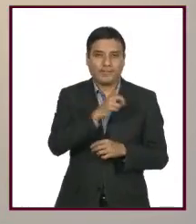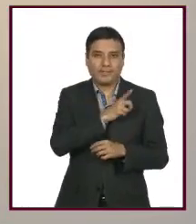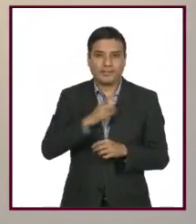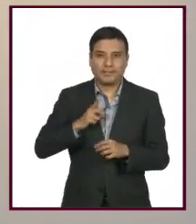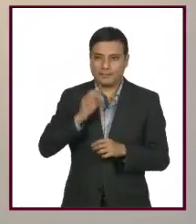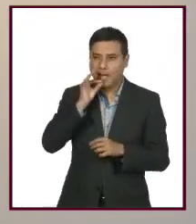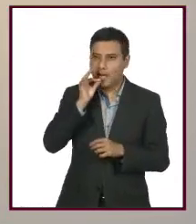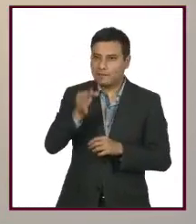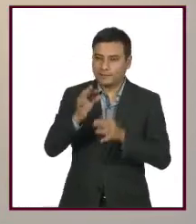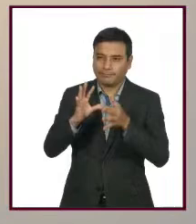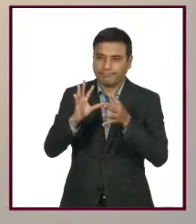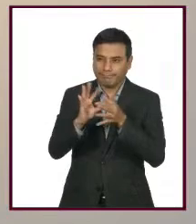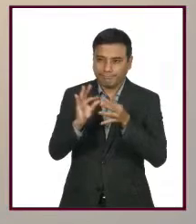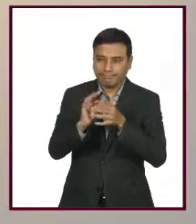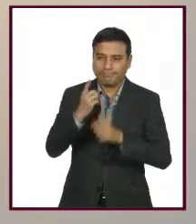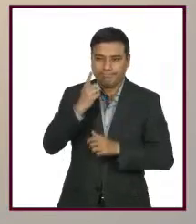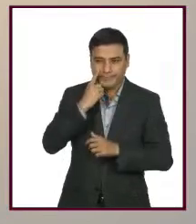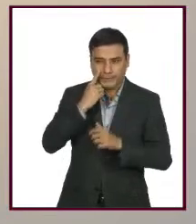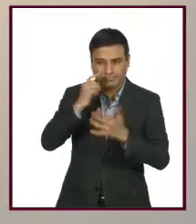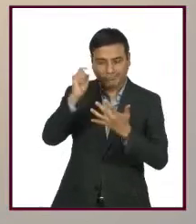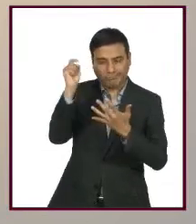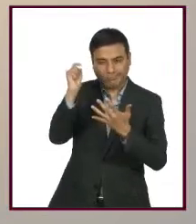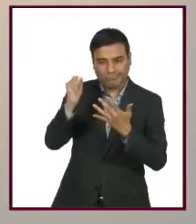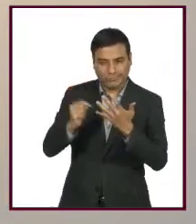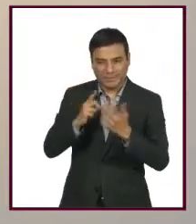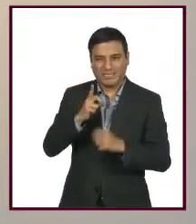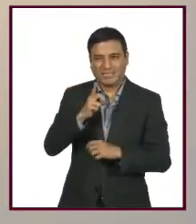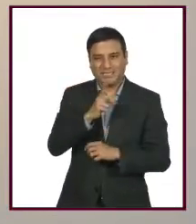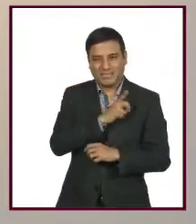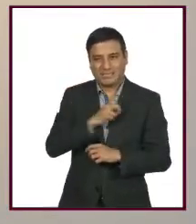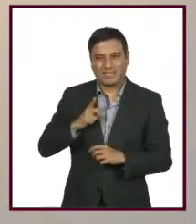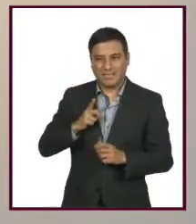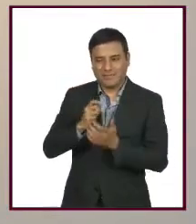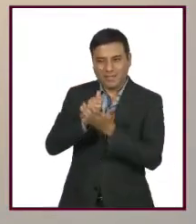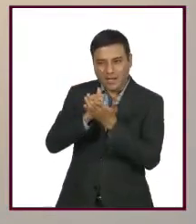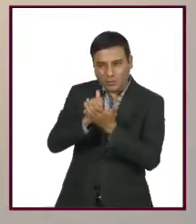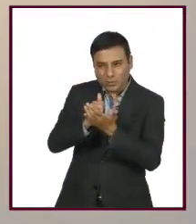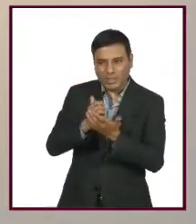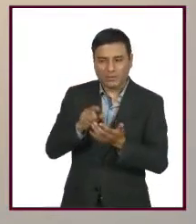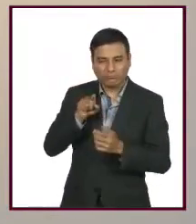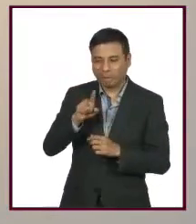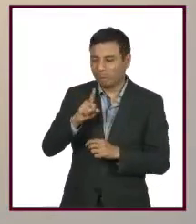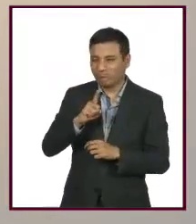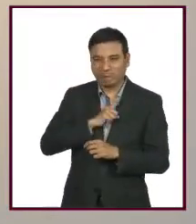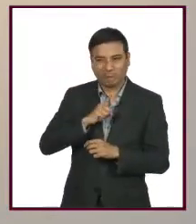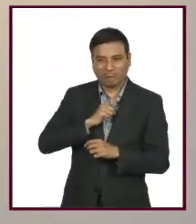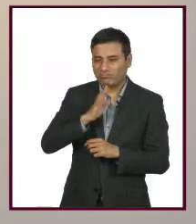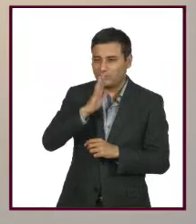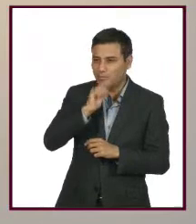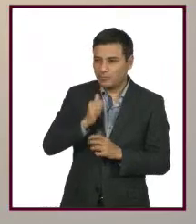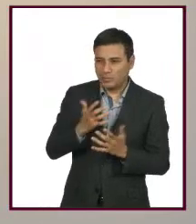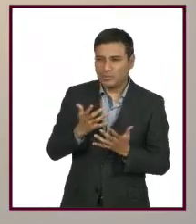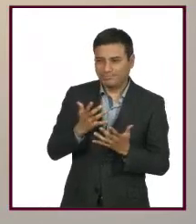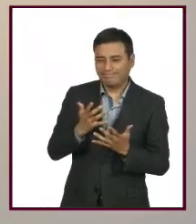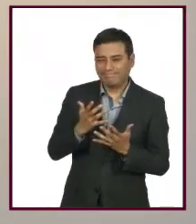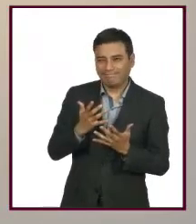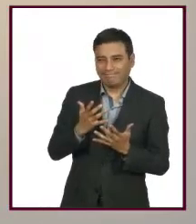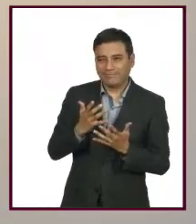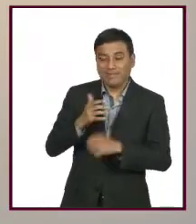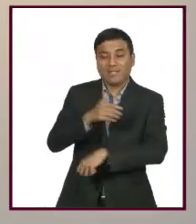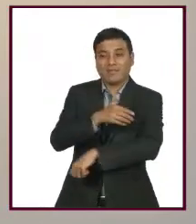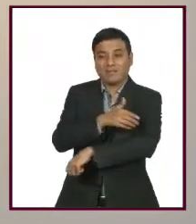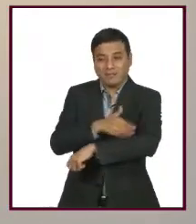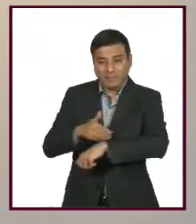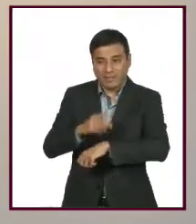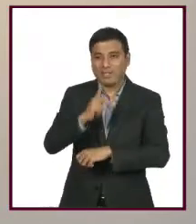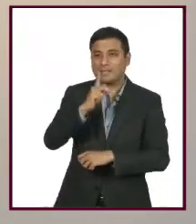que se tiene que intervenir y que tomar cartas en el asunto, ¿no? En la cual pues tiene que intervenir pues, familiares,